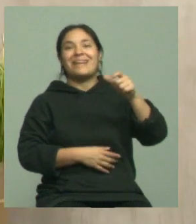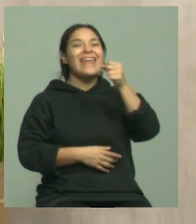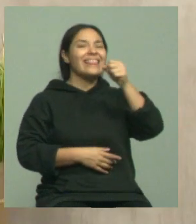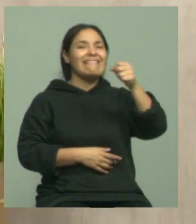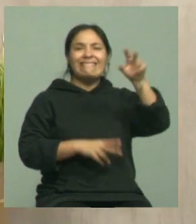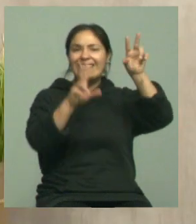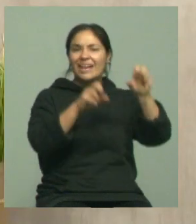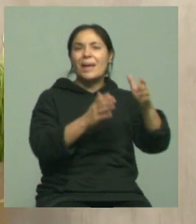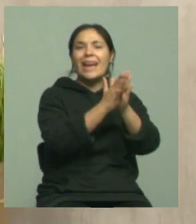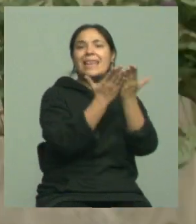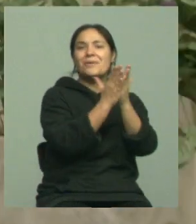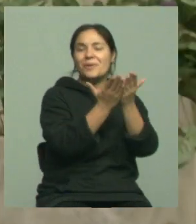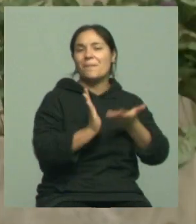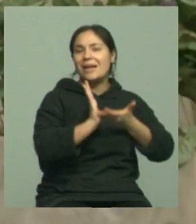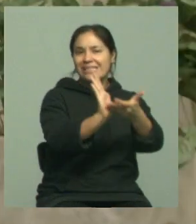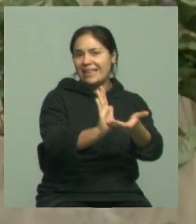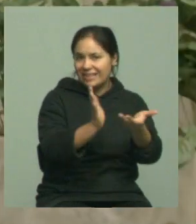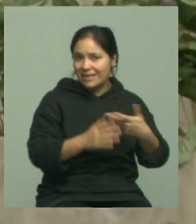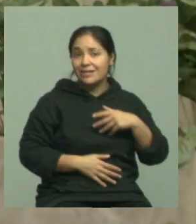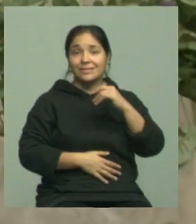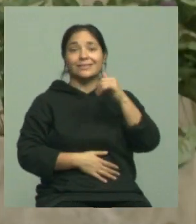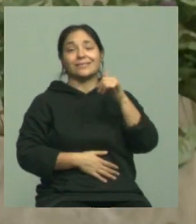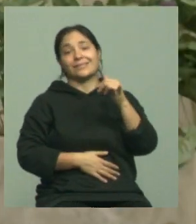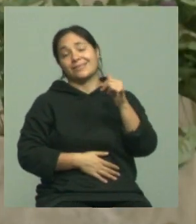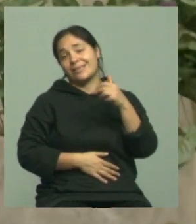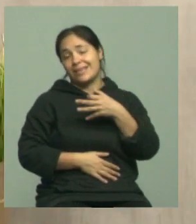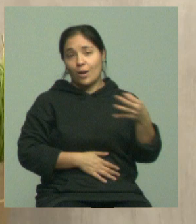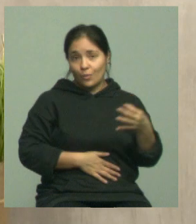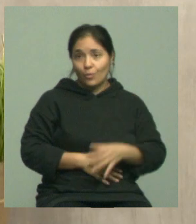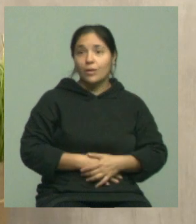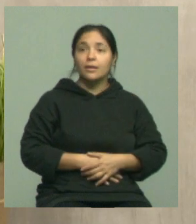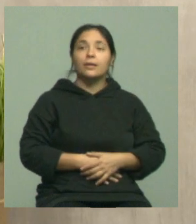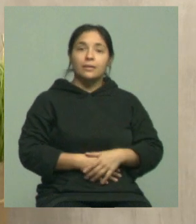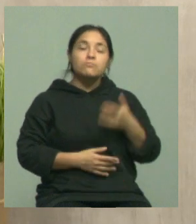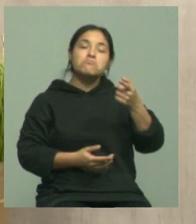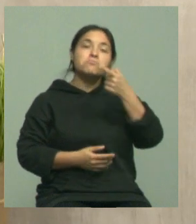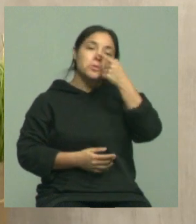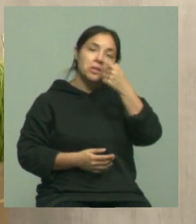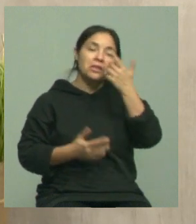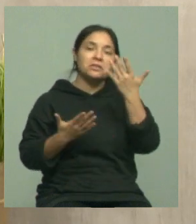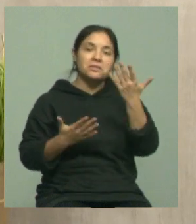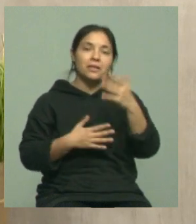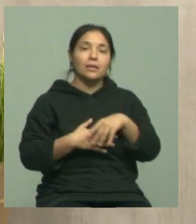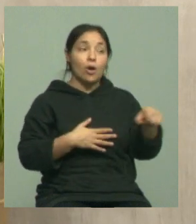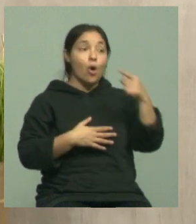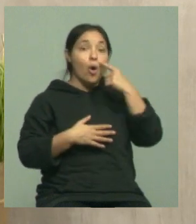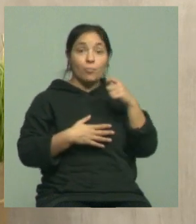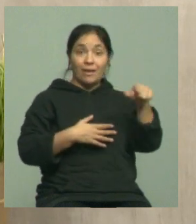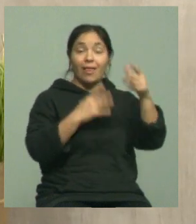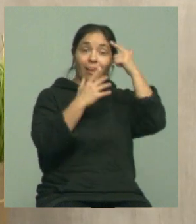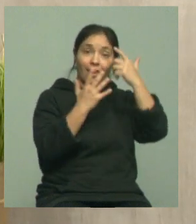relacionado con el presidente. Exactamente, y bueno, y a partir de ahí sale esta conversación. Fíjate, ¿no? Qué interesante. Terrible, cómo él puede